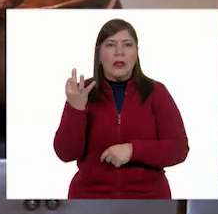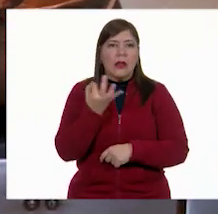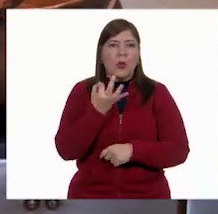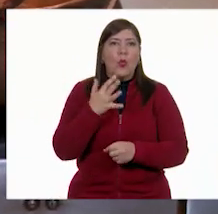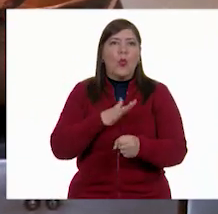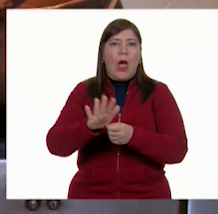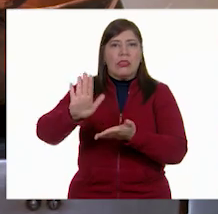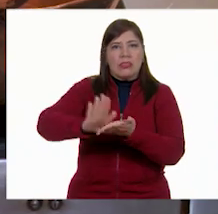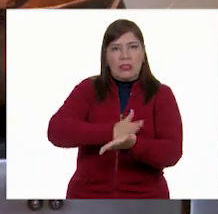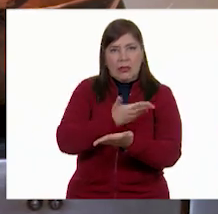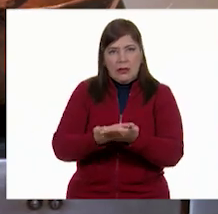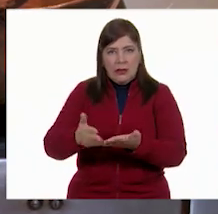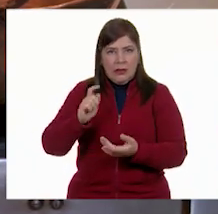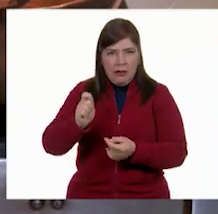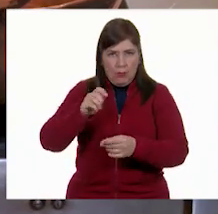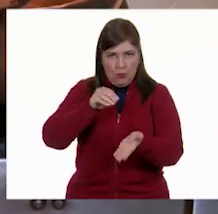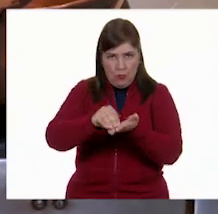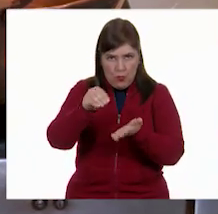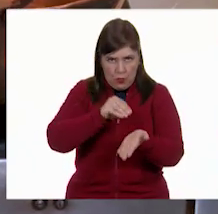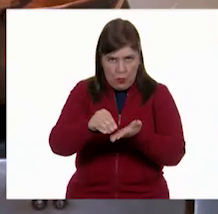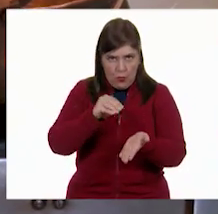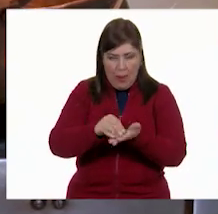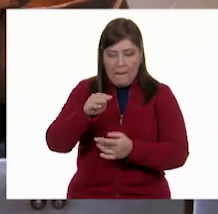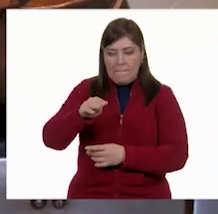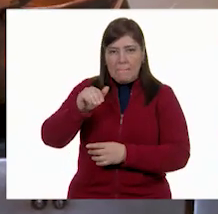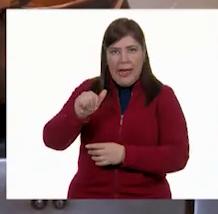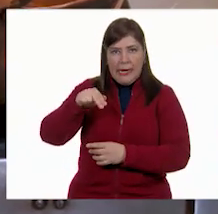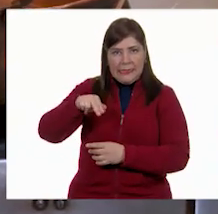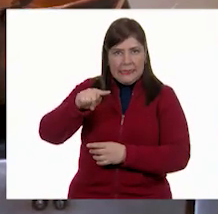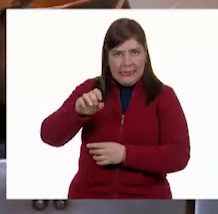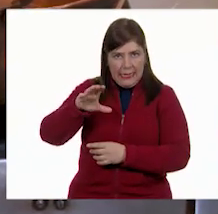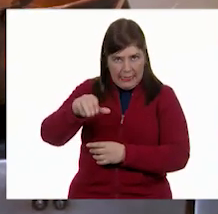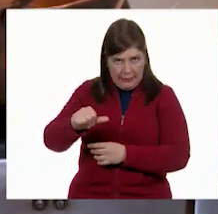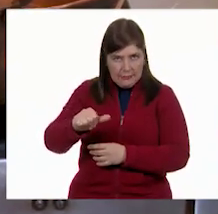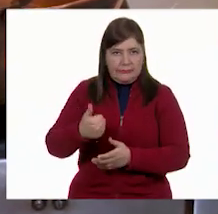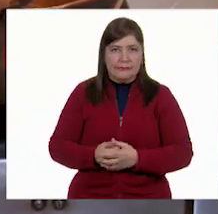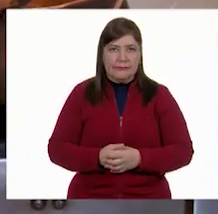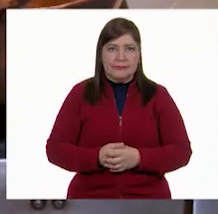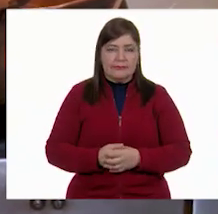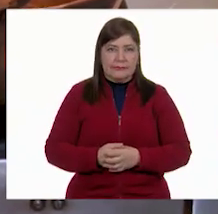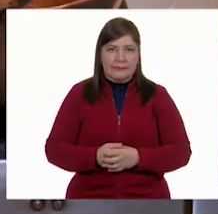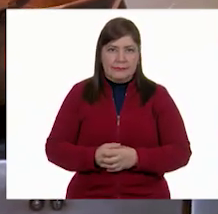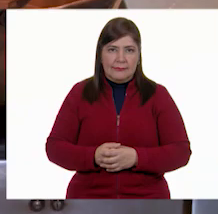da la manteca a nuestra cocina.